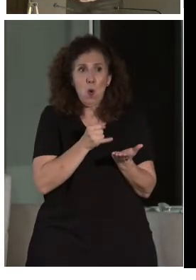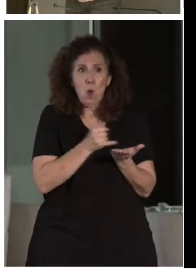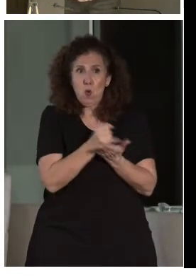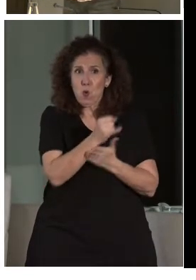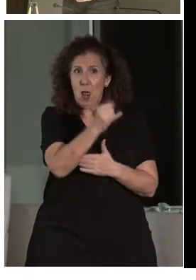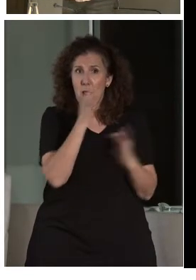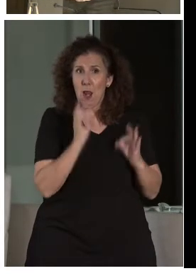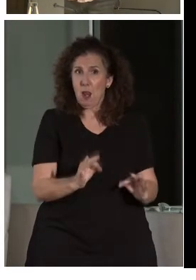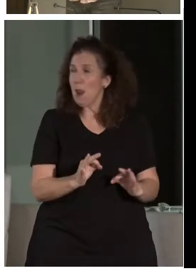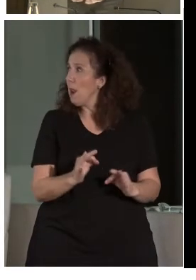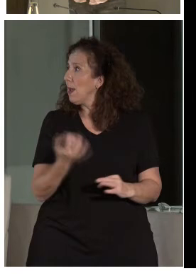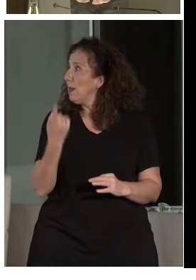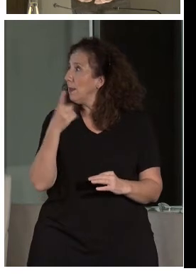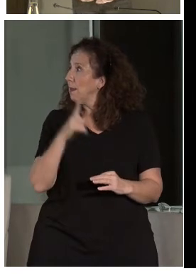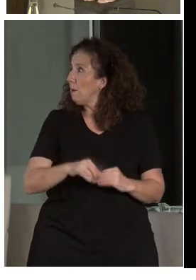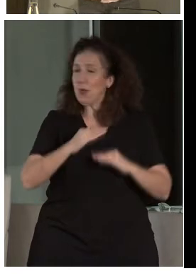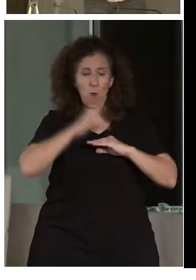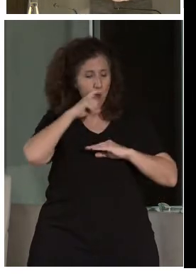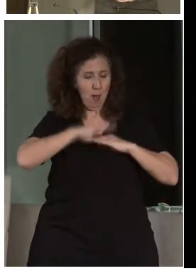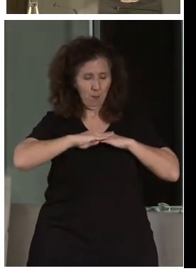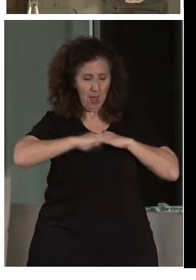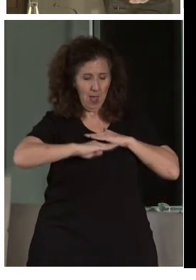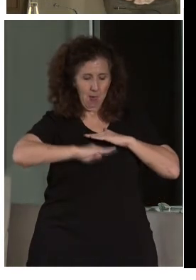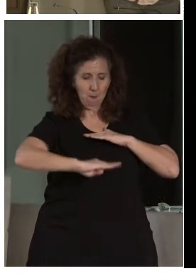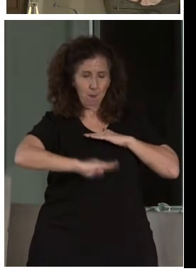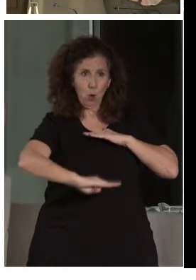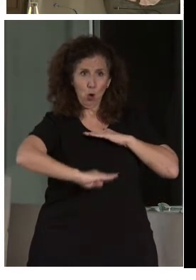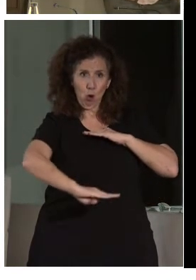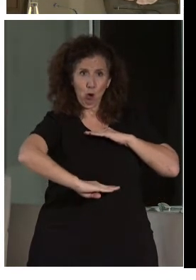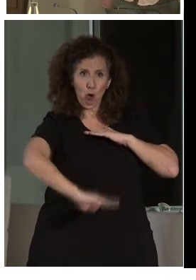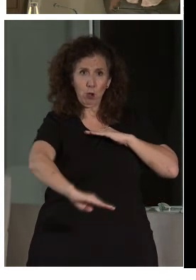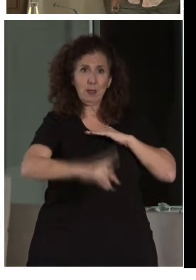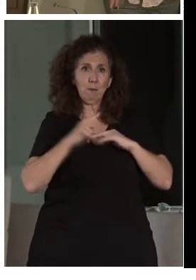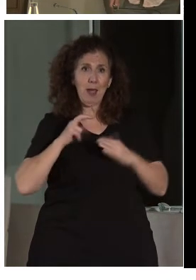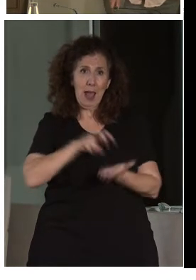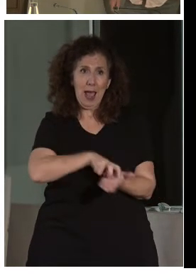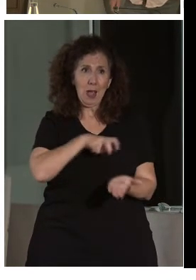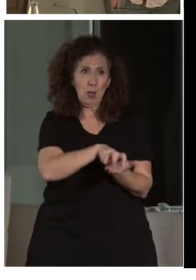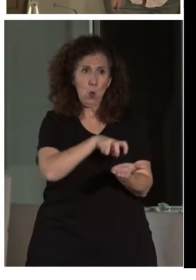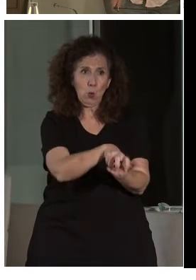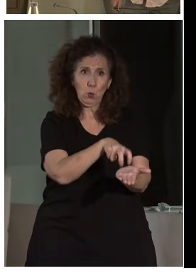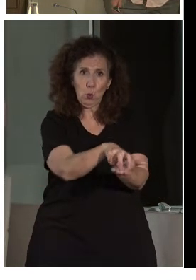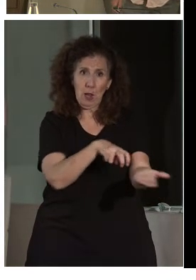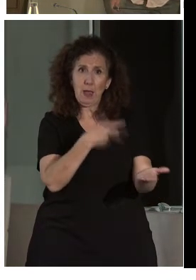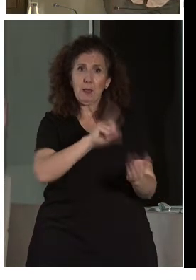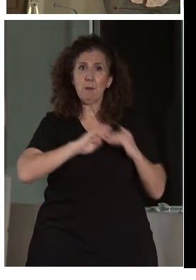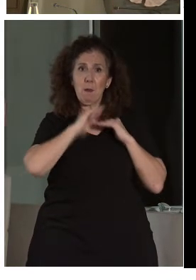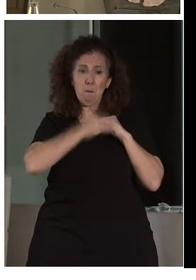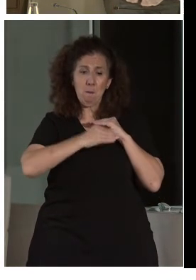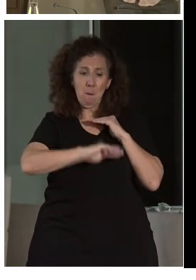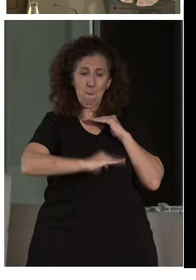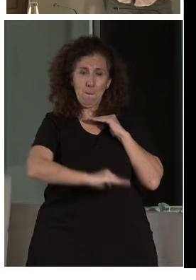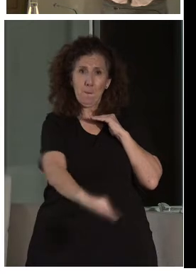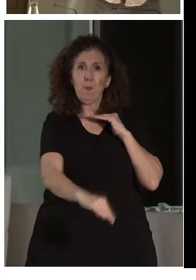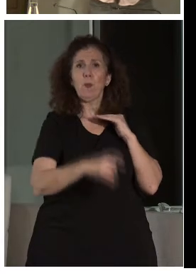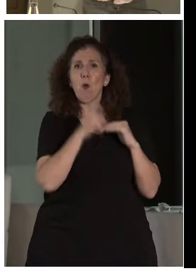con este tipo de agricultura y, por ejemplo, de paisaje en el que estamos hablando de ese tipo